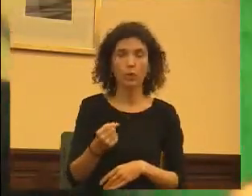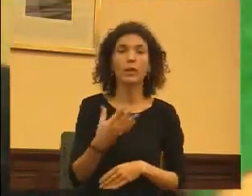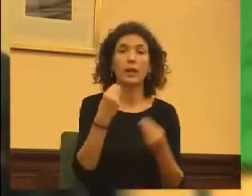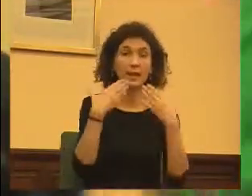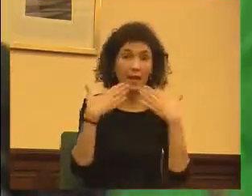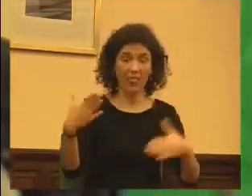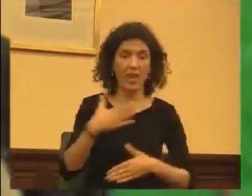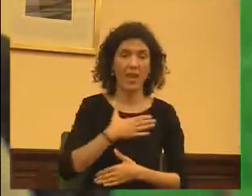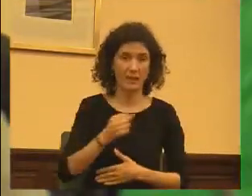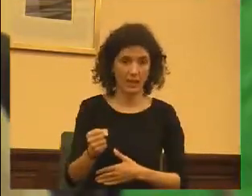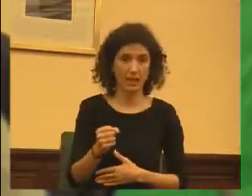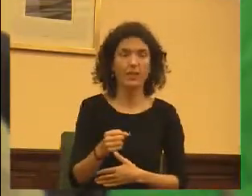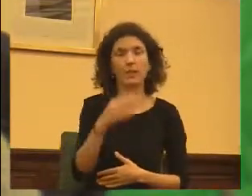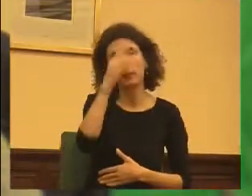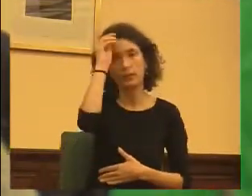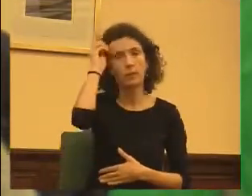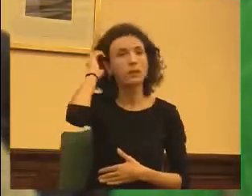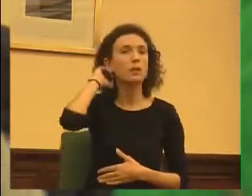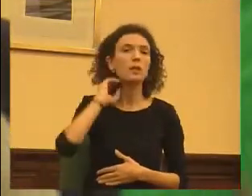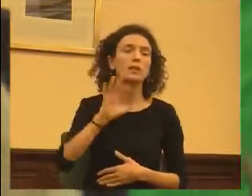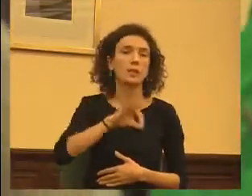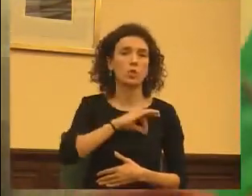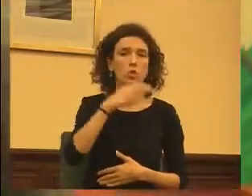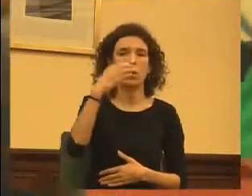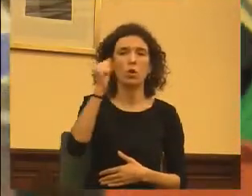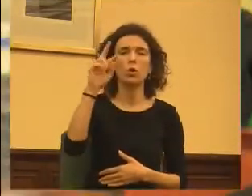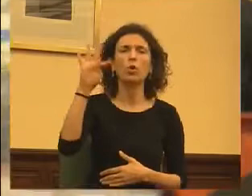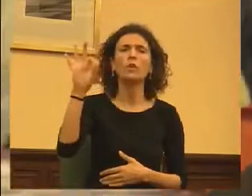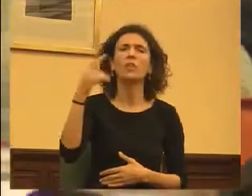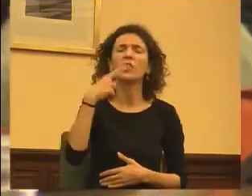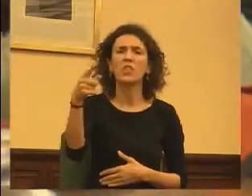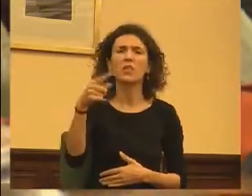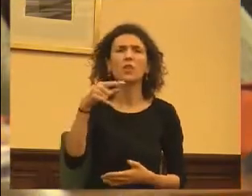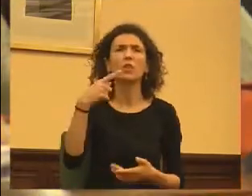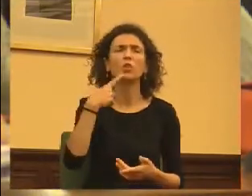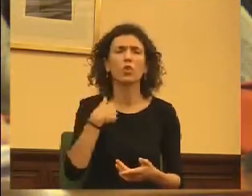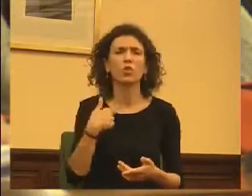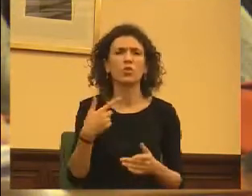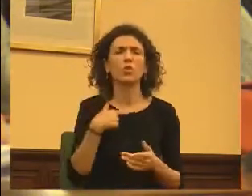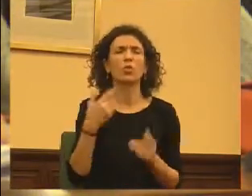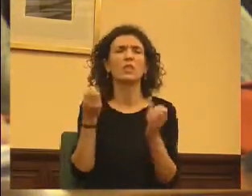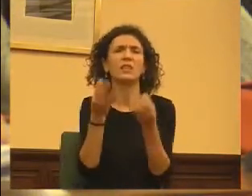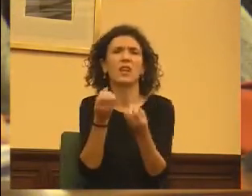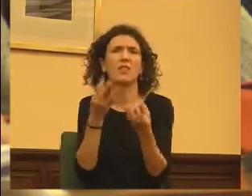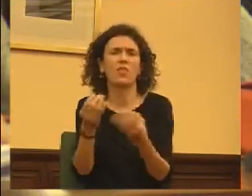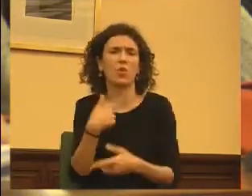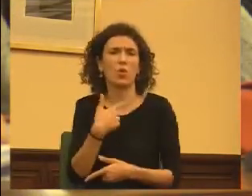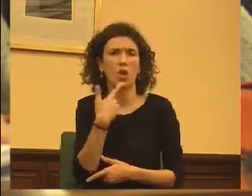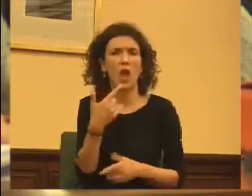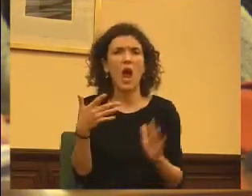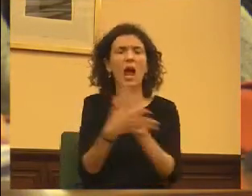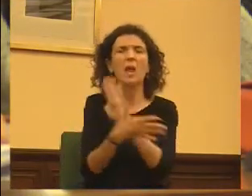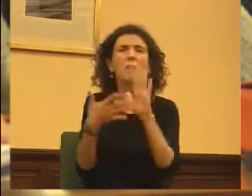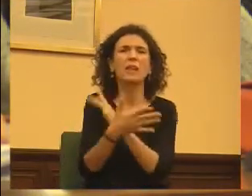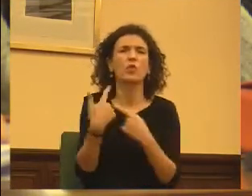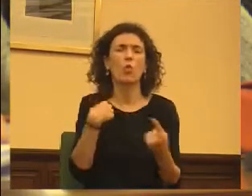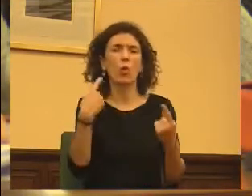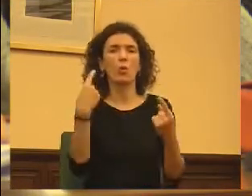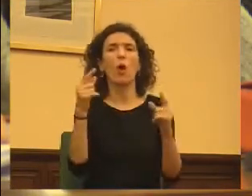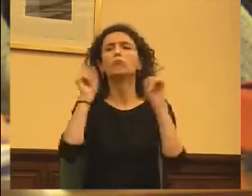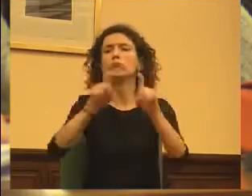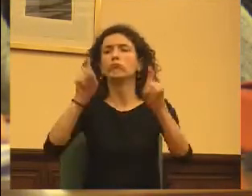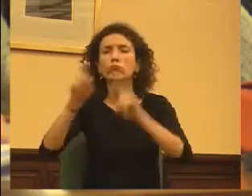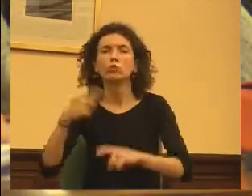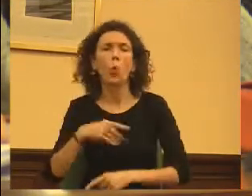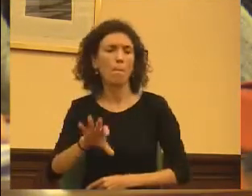Gracias, alcalde. Señora Cortés, no sé en qué punto estaba usted cuando yo he hecho mi intervención, porque yo no he dado lecciones de nada ni me he puesto